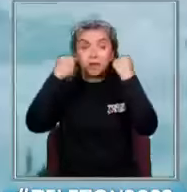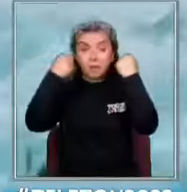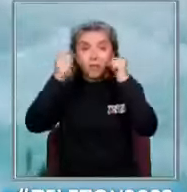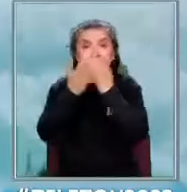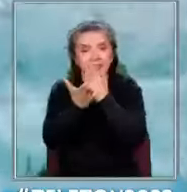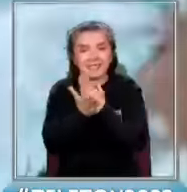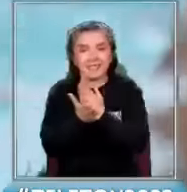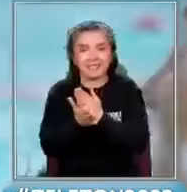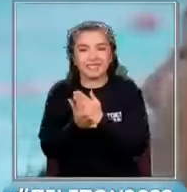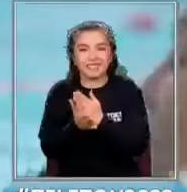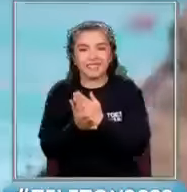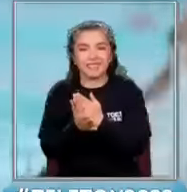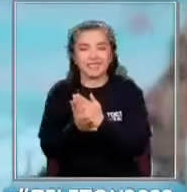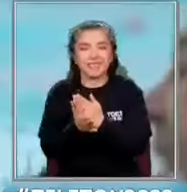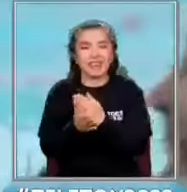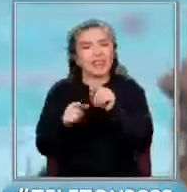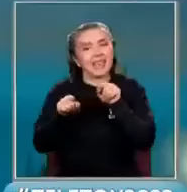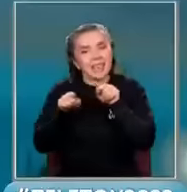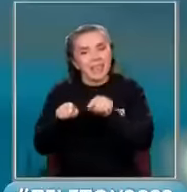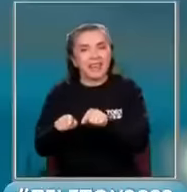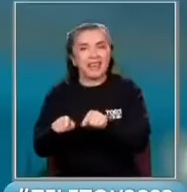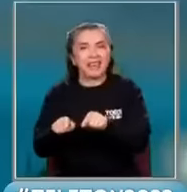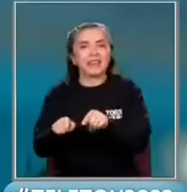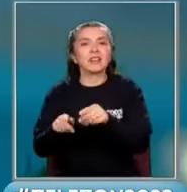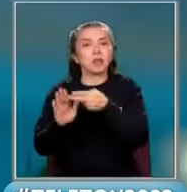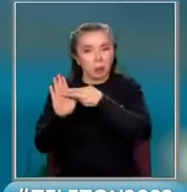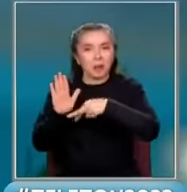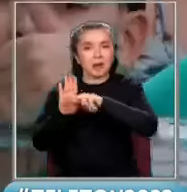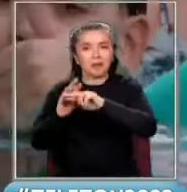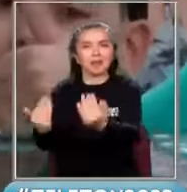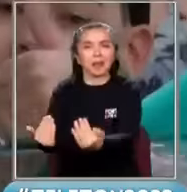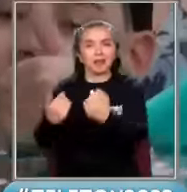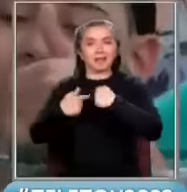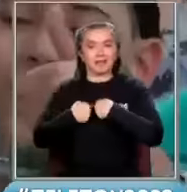clases. Ellos muchas veces me están rehabilitando a mí también.